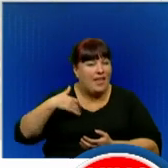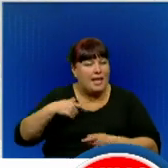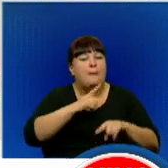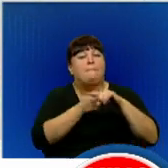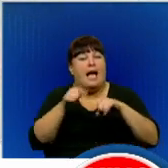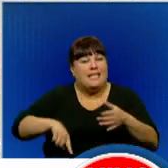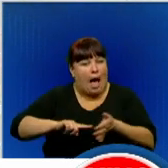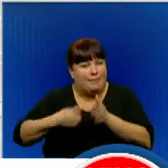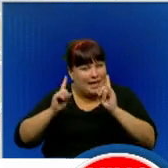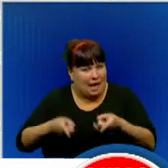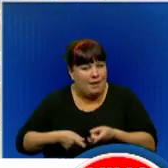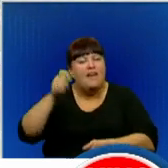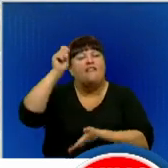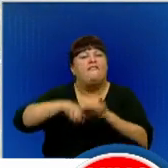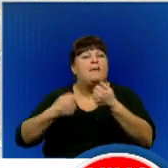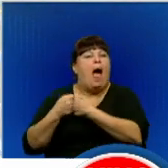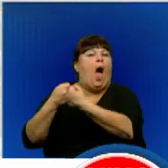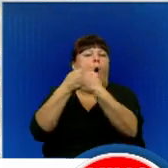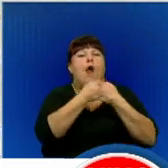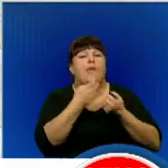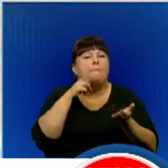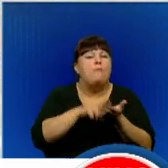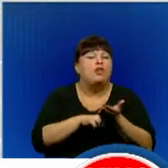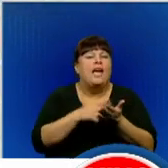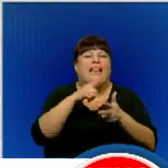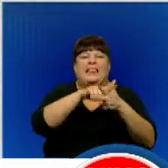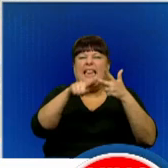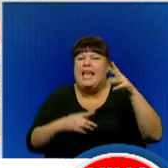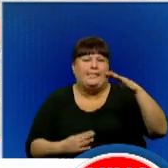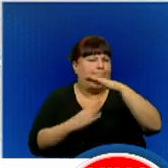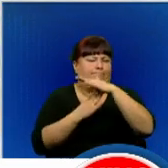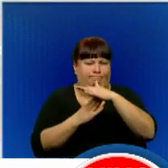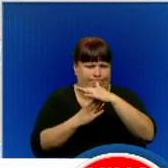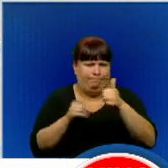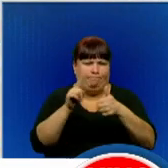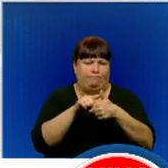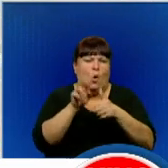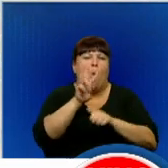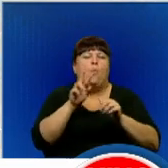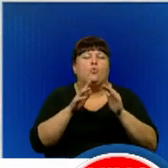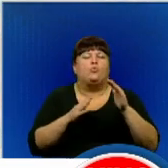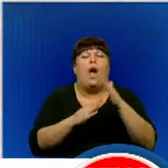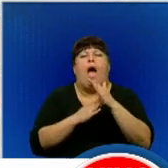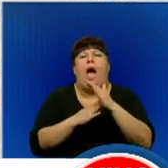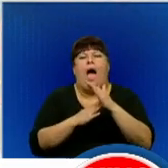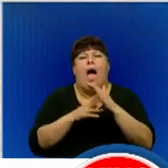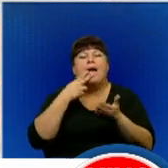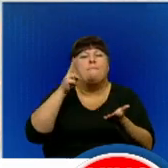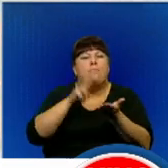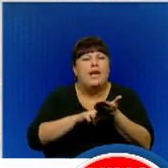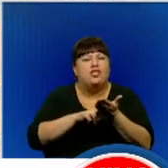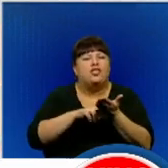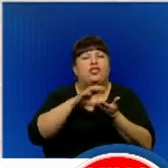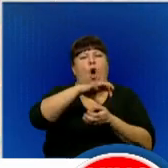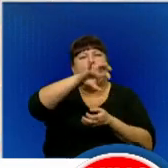mascaba firma del consenso fiscal basado en tres pilares armonizar la estructura tributaria de